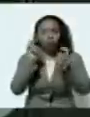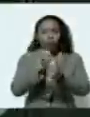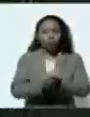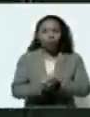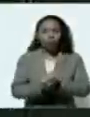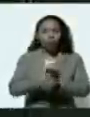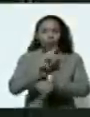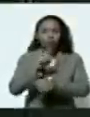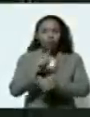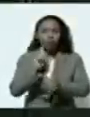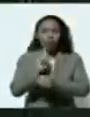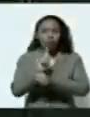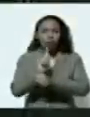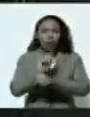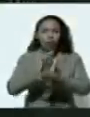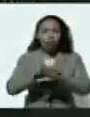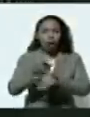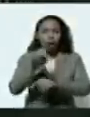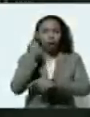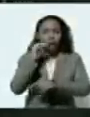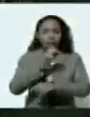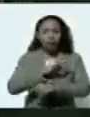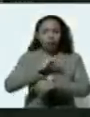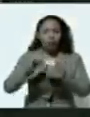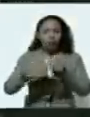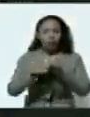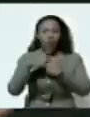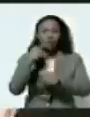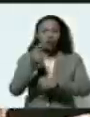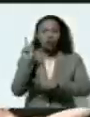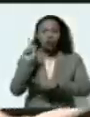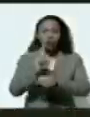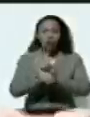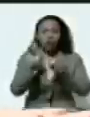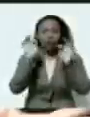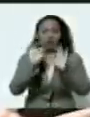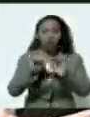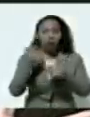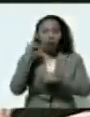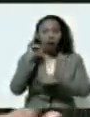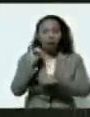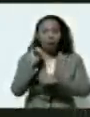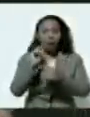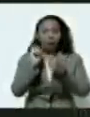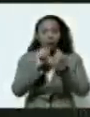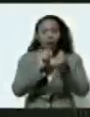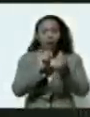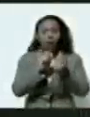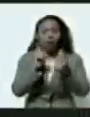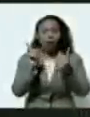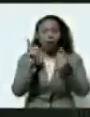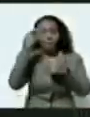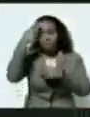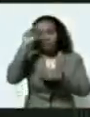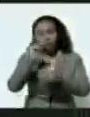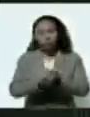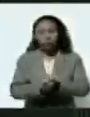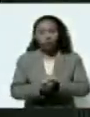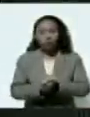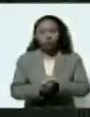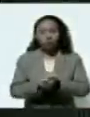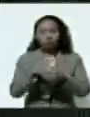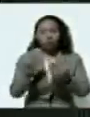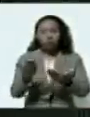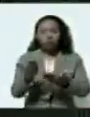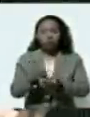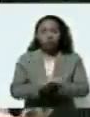y preguntarle, porque el día de ayer el señor Guaidó dijo que el único mecanismo que existía para el diálogo era México y que